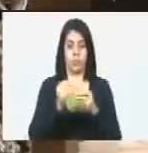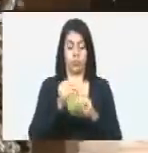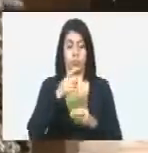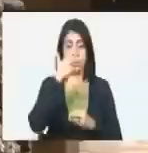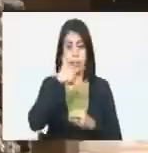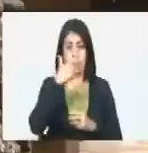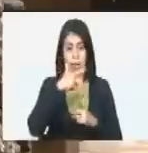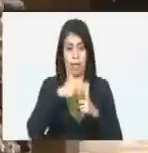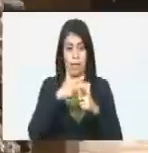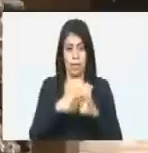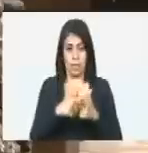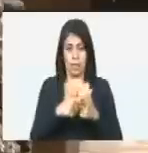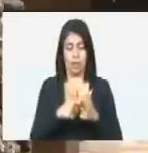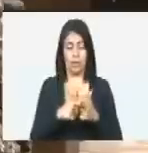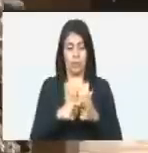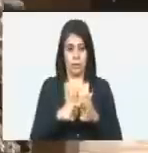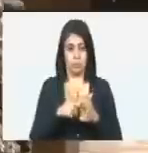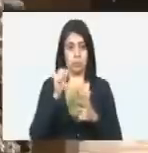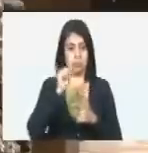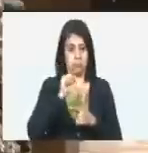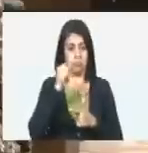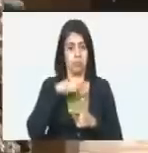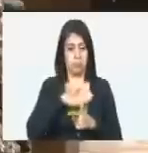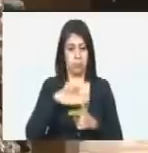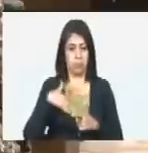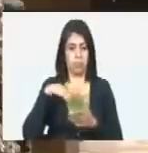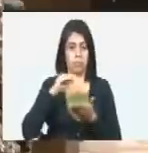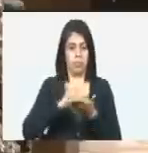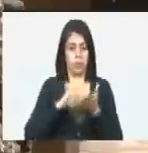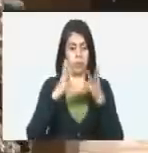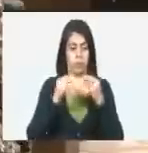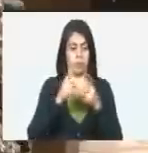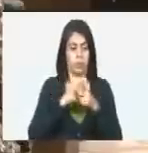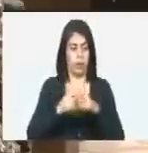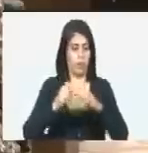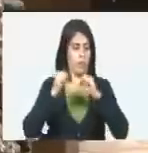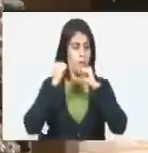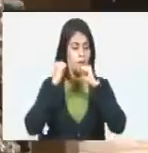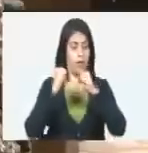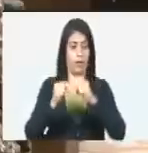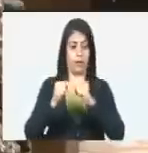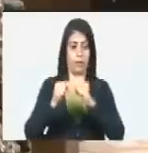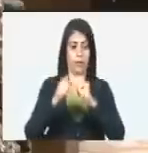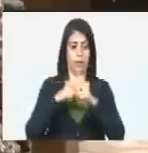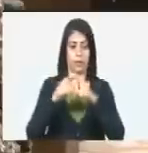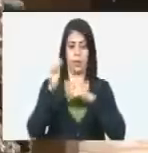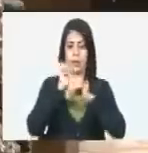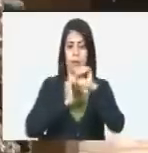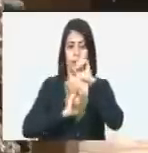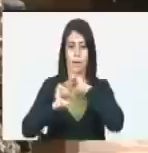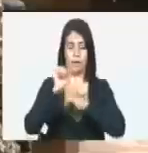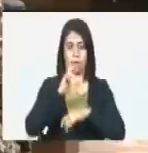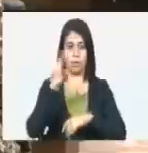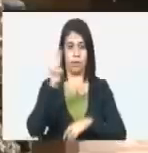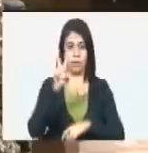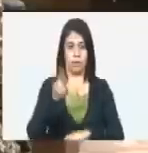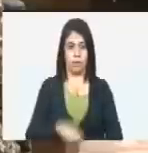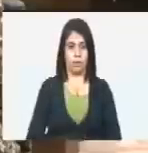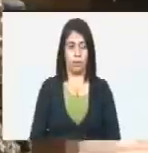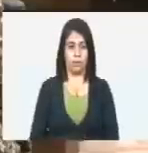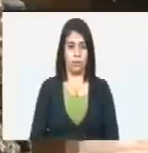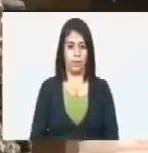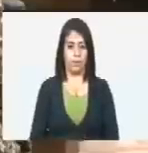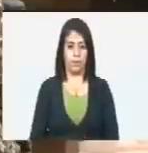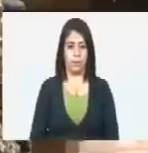mucha finura si se quiere, pero con mucha firmeza en la defensa de Venezuela.